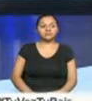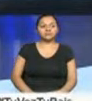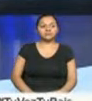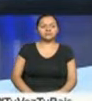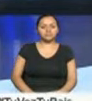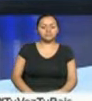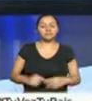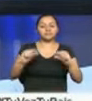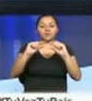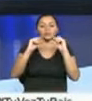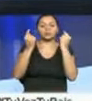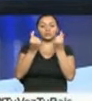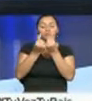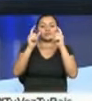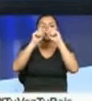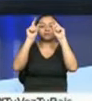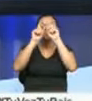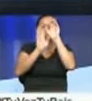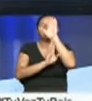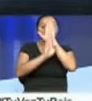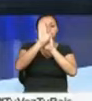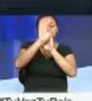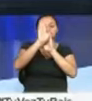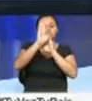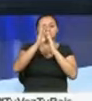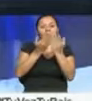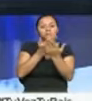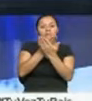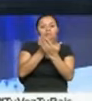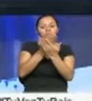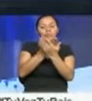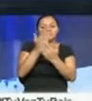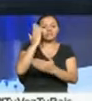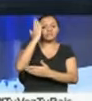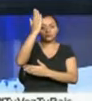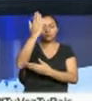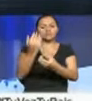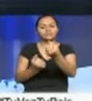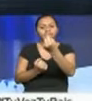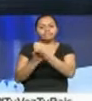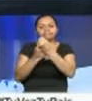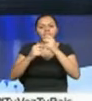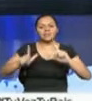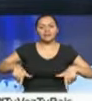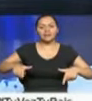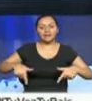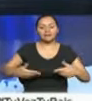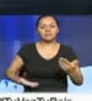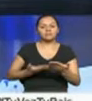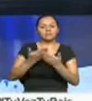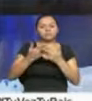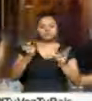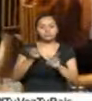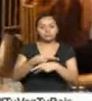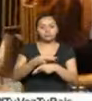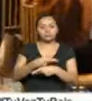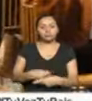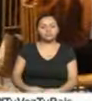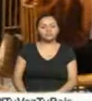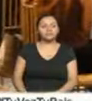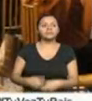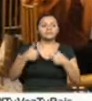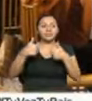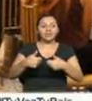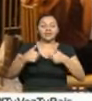El grupo de empresarios Proponle al Futuro apoya a Lenín Moreno y plantea medidas para dinamizar la producción. El candidato a